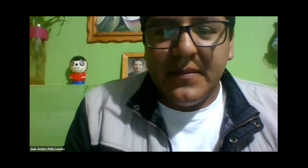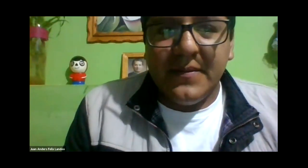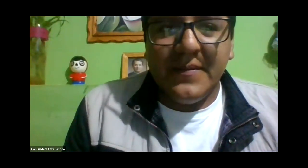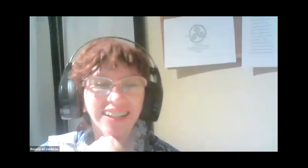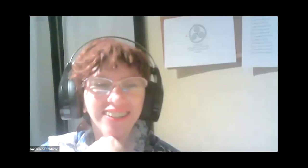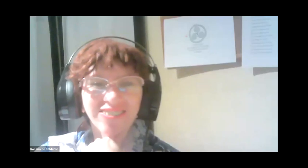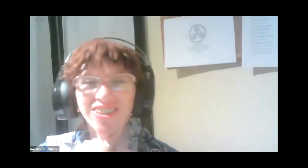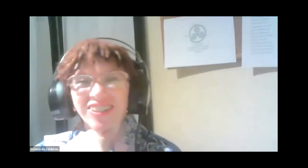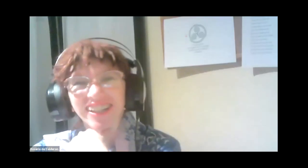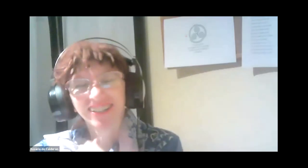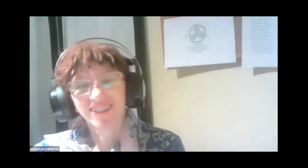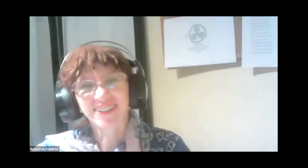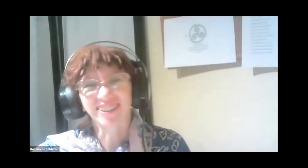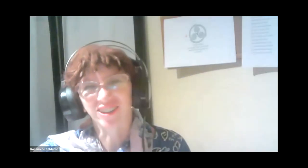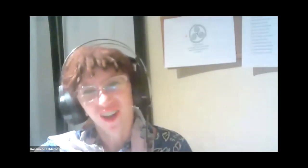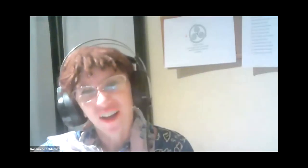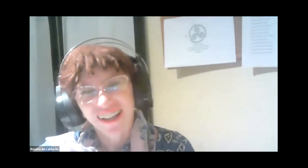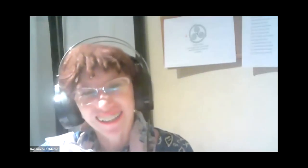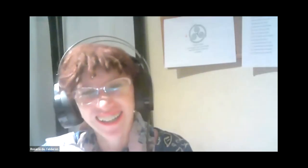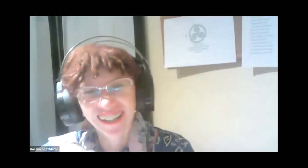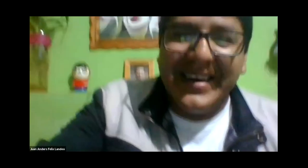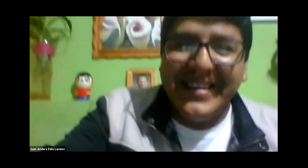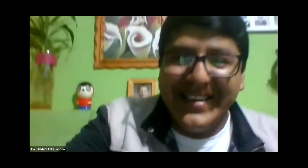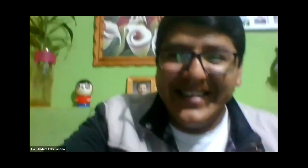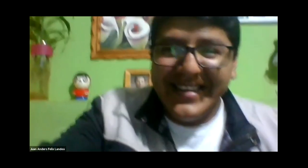muy bien muy bien complicado